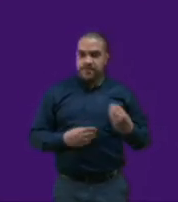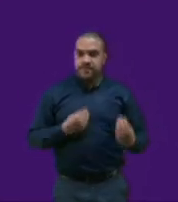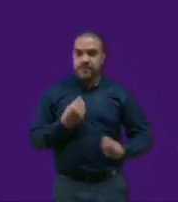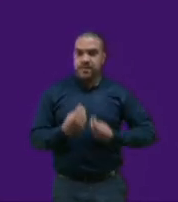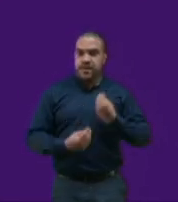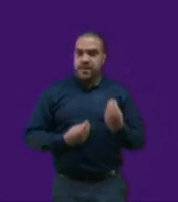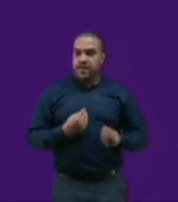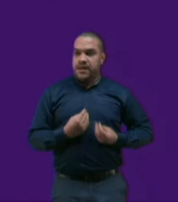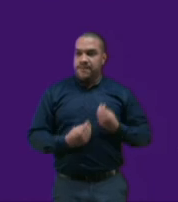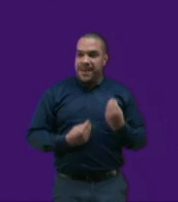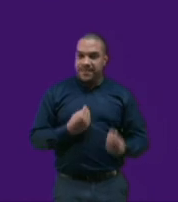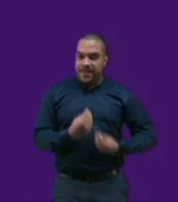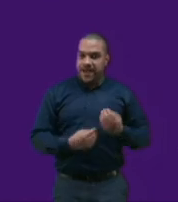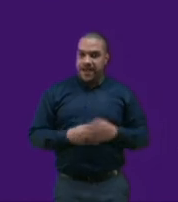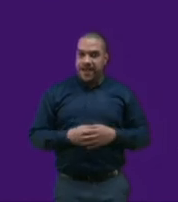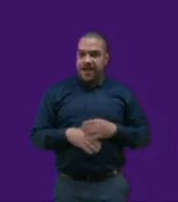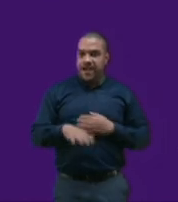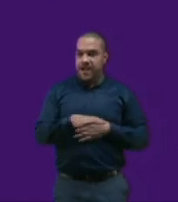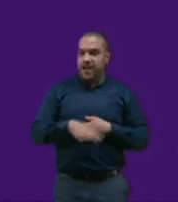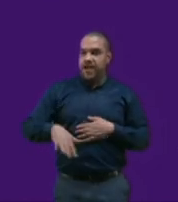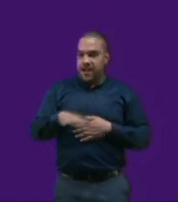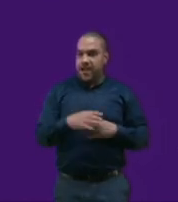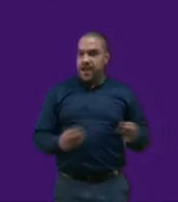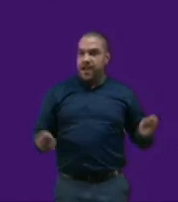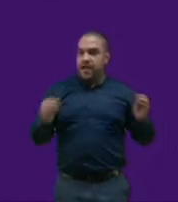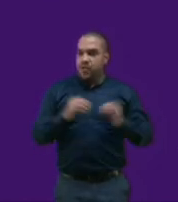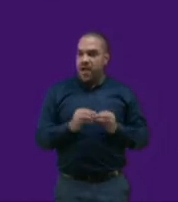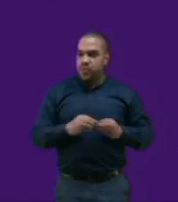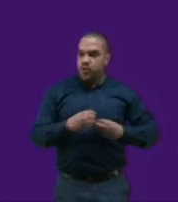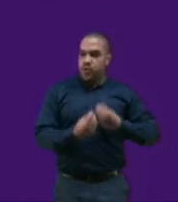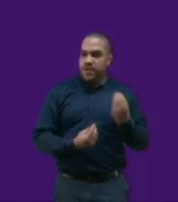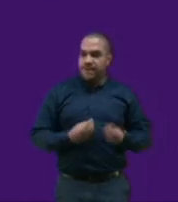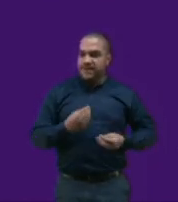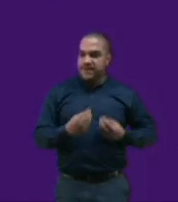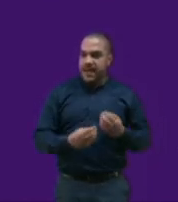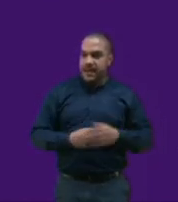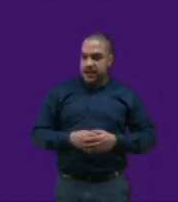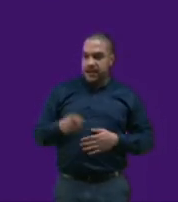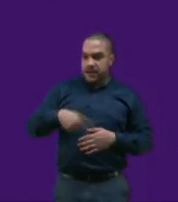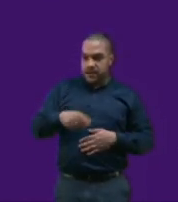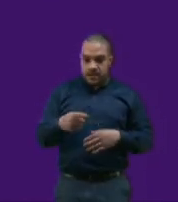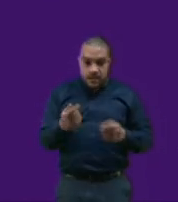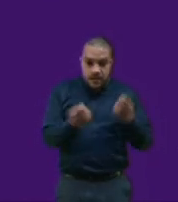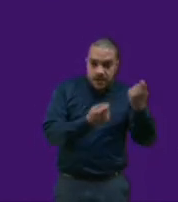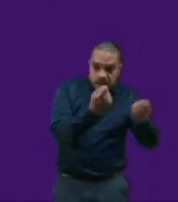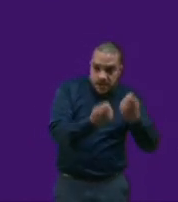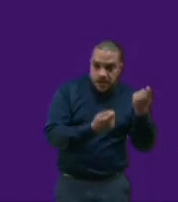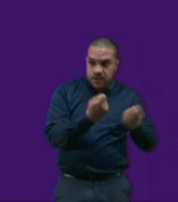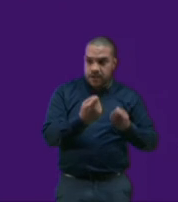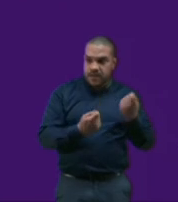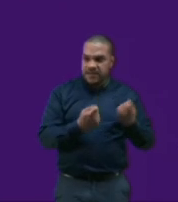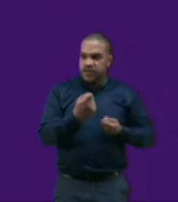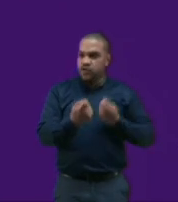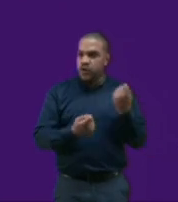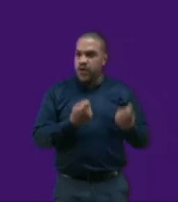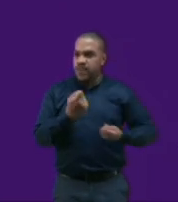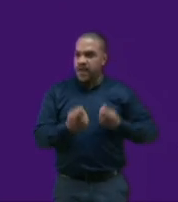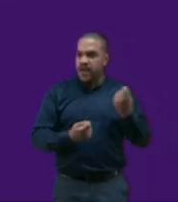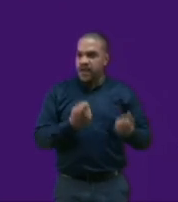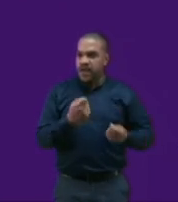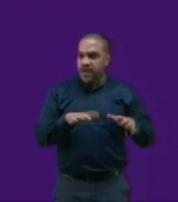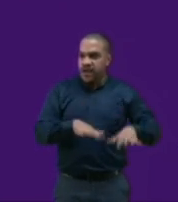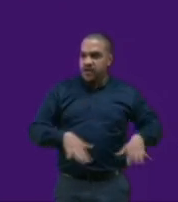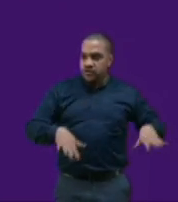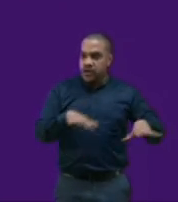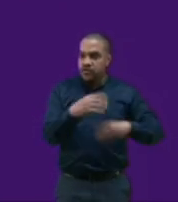querer gastar más. Vas a querer meter más dinero en mercadeo, vas a meter más dinero en la parte comercial. Entonces vas a tener que